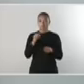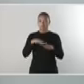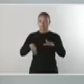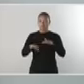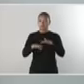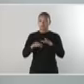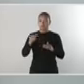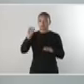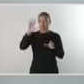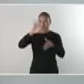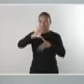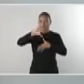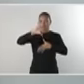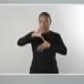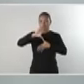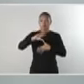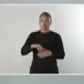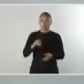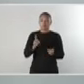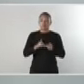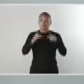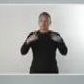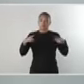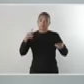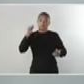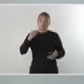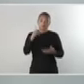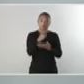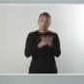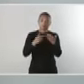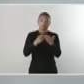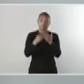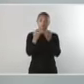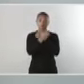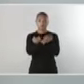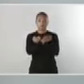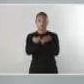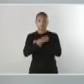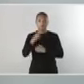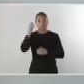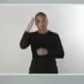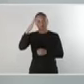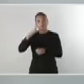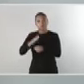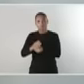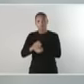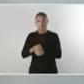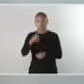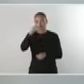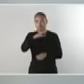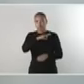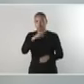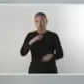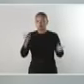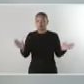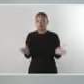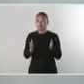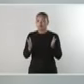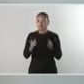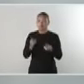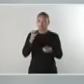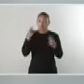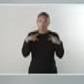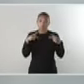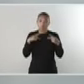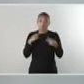Suramérica desarrollaremos también un programa de Educación y capacitación para que podamos ofrecer a los inversionistas